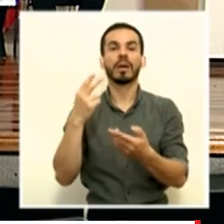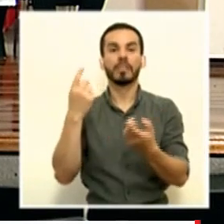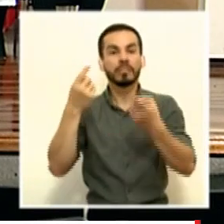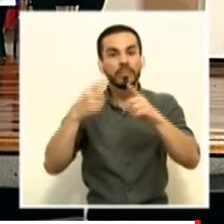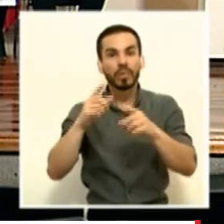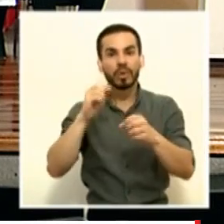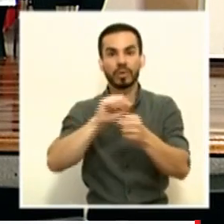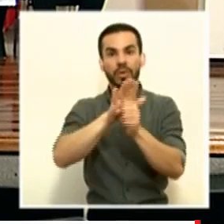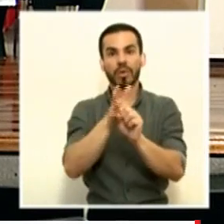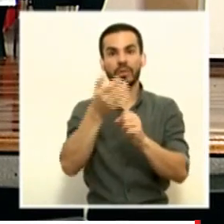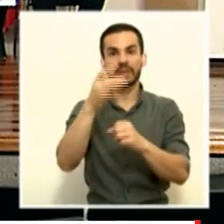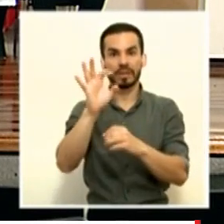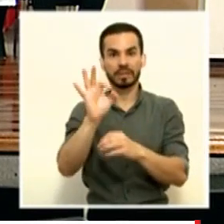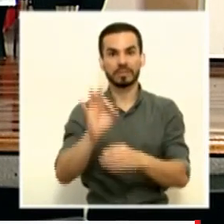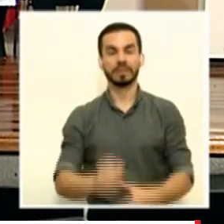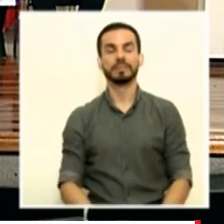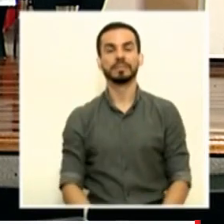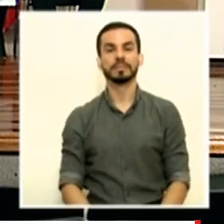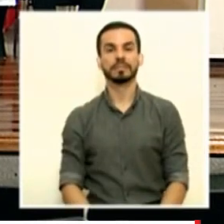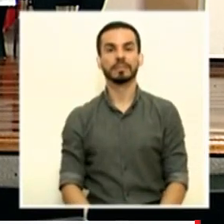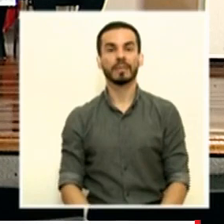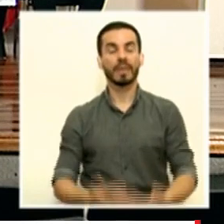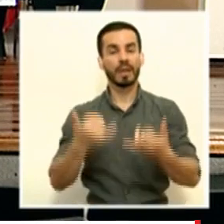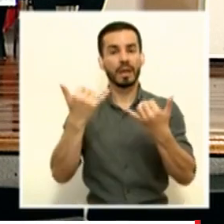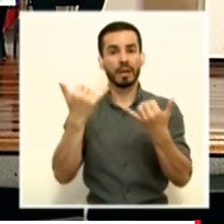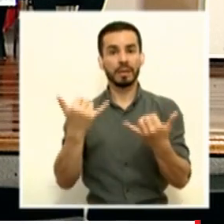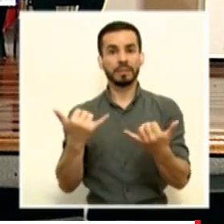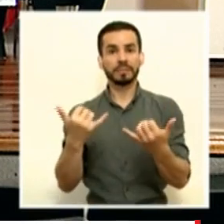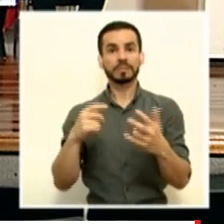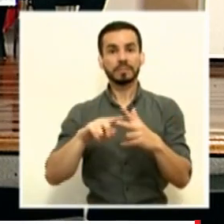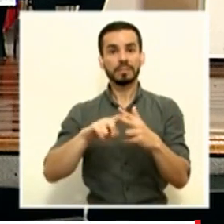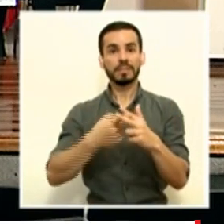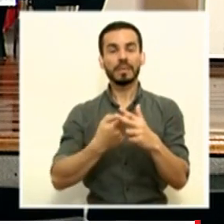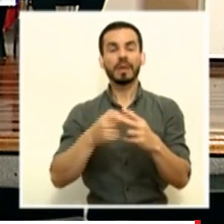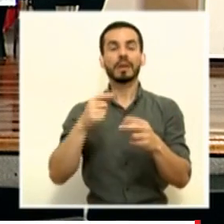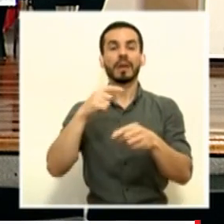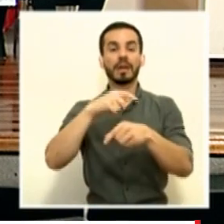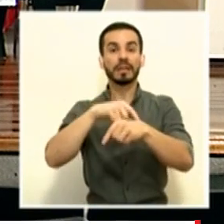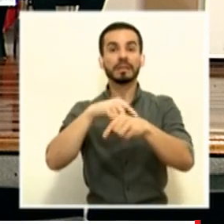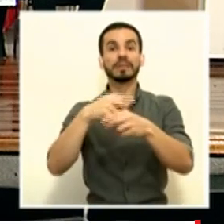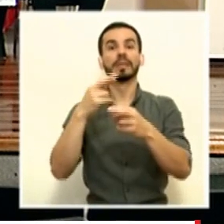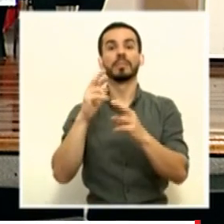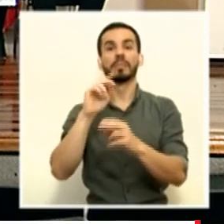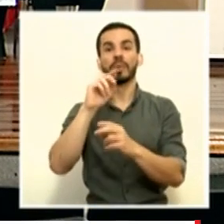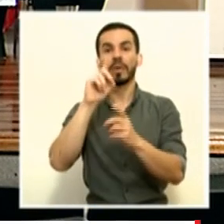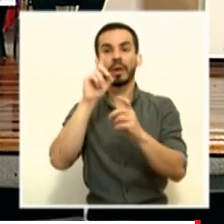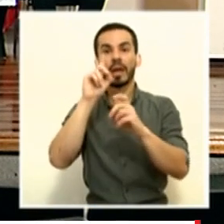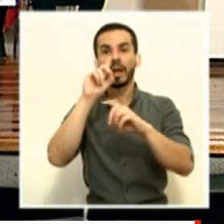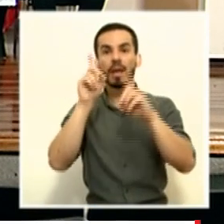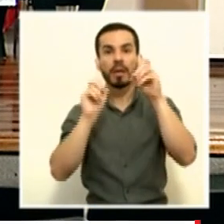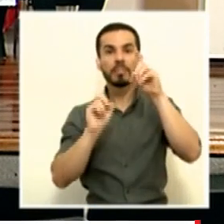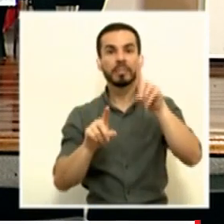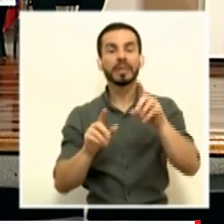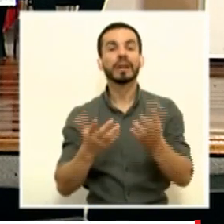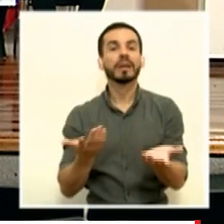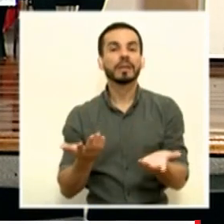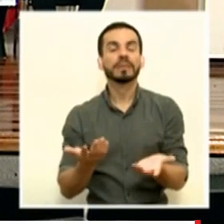la pandemia COVID. Ahora vamos a iniciar con el periodo de consultas.